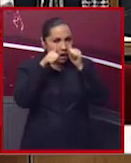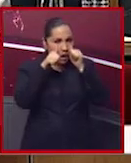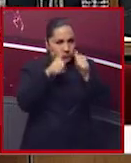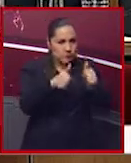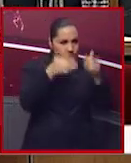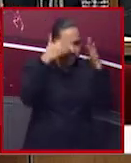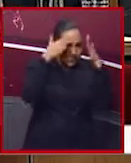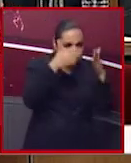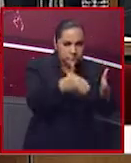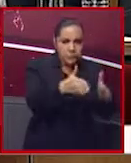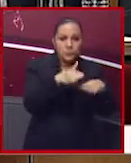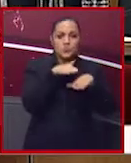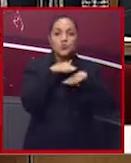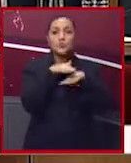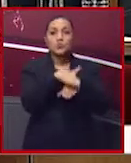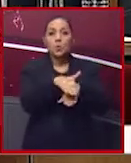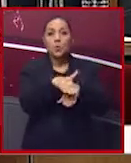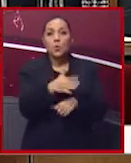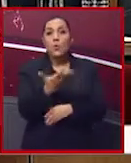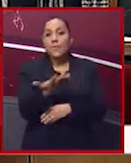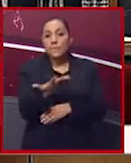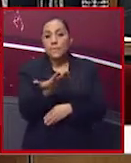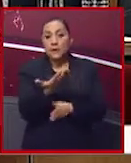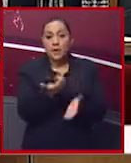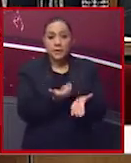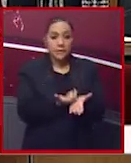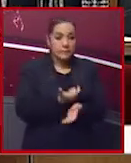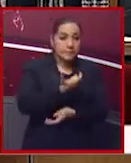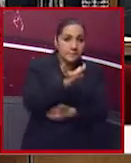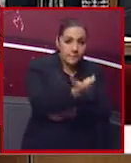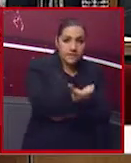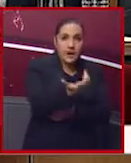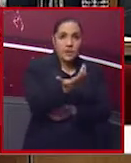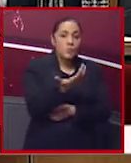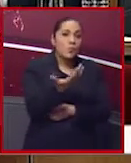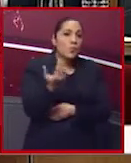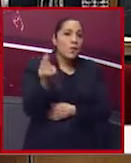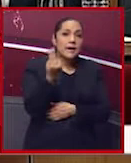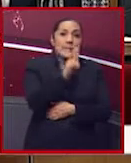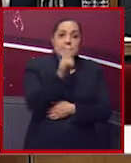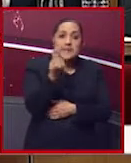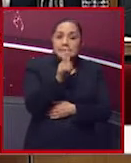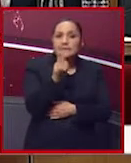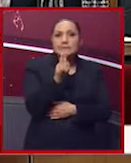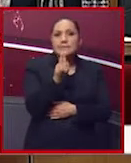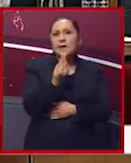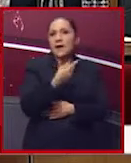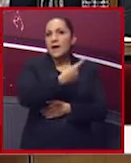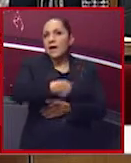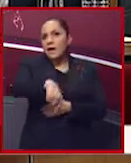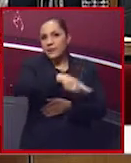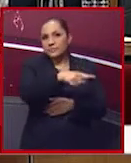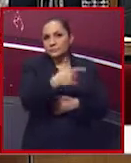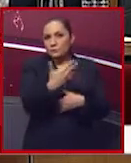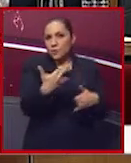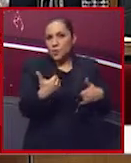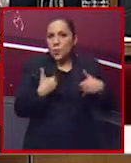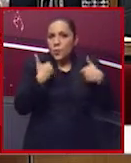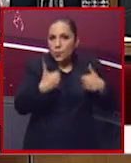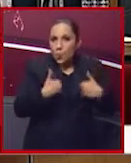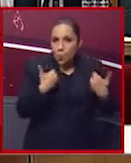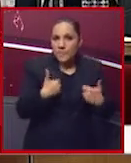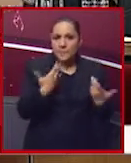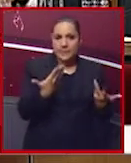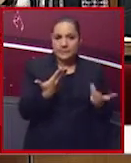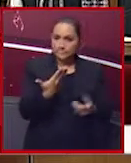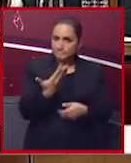de dar, de crear esa espiral aspiracional en los jóvenes, de